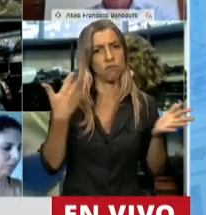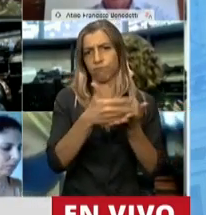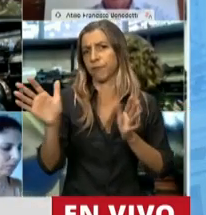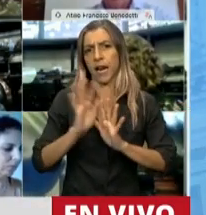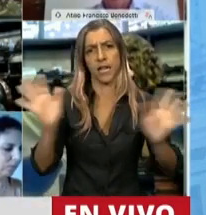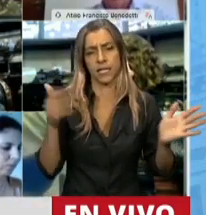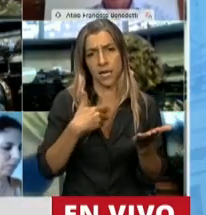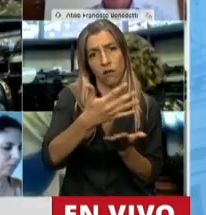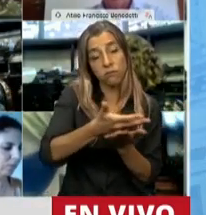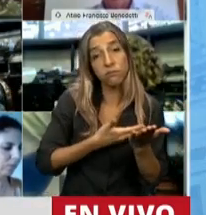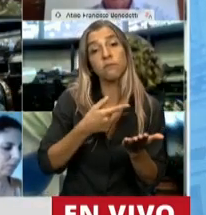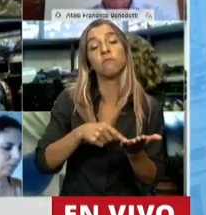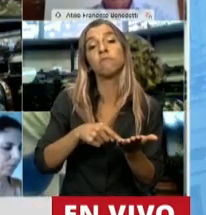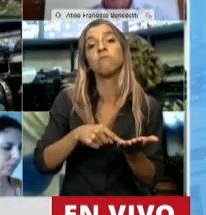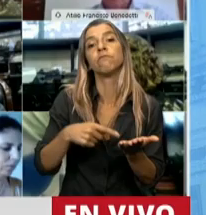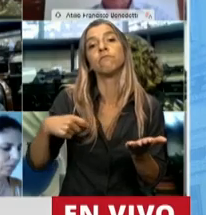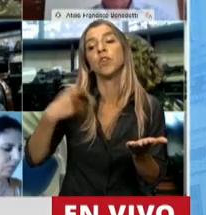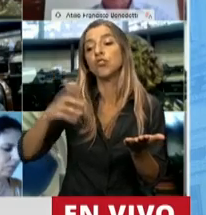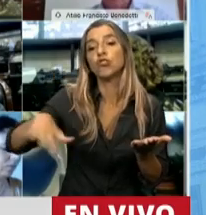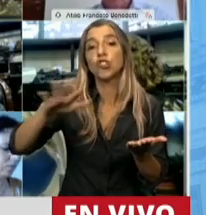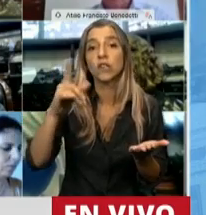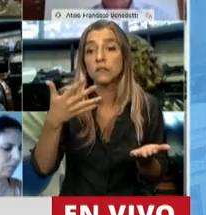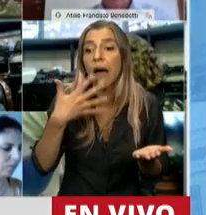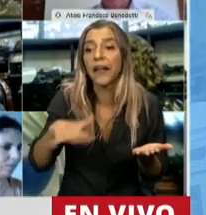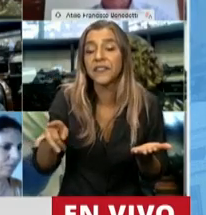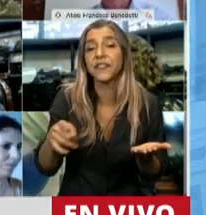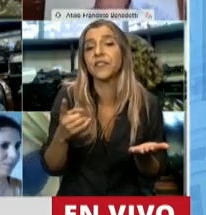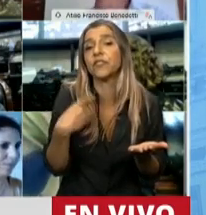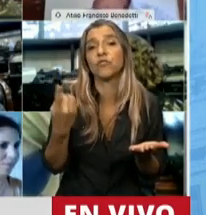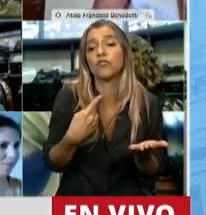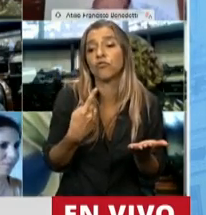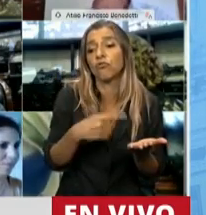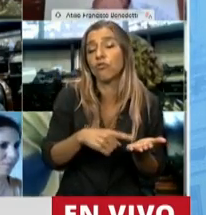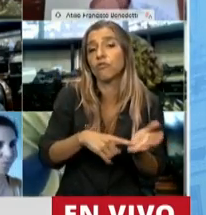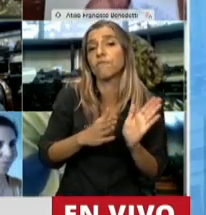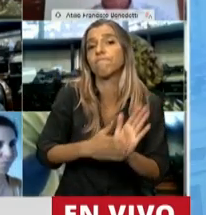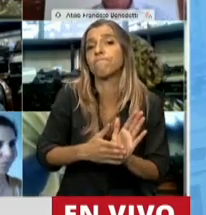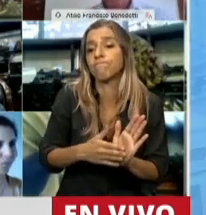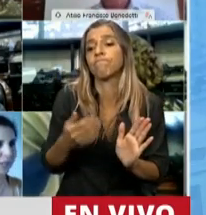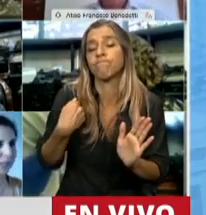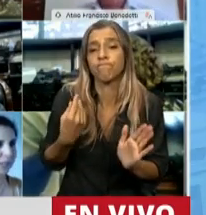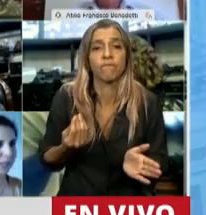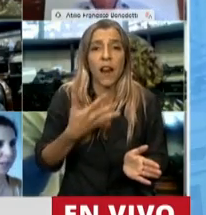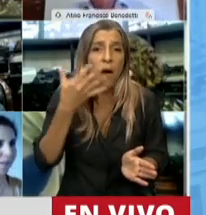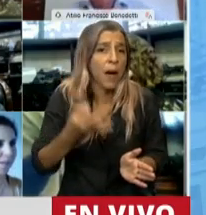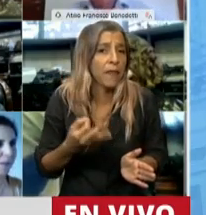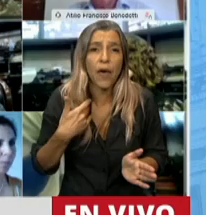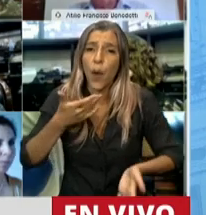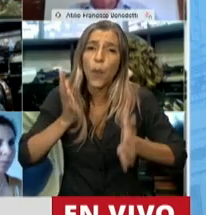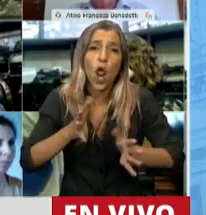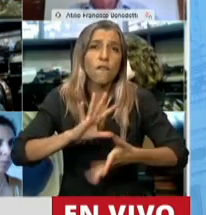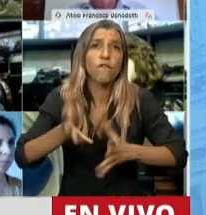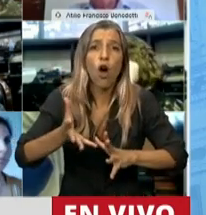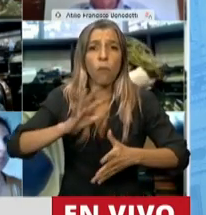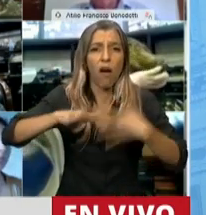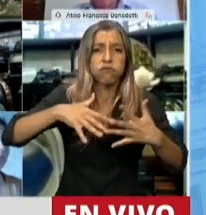sociedad entienda que lo que se puede hacer es disentir en las ideas, pero que la violencia es intolerable y nunca más la